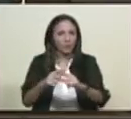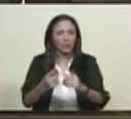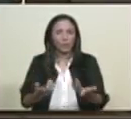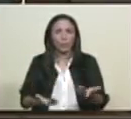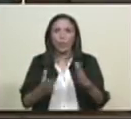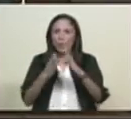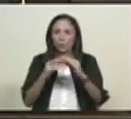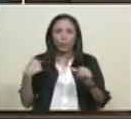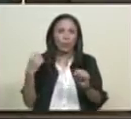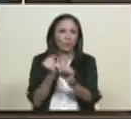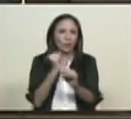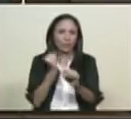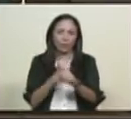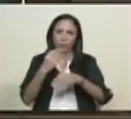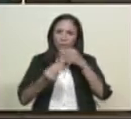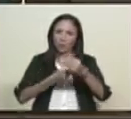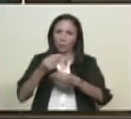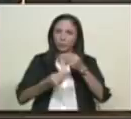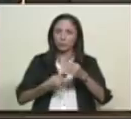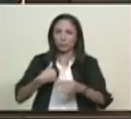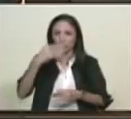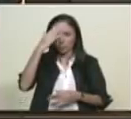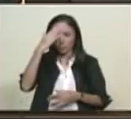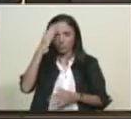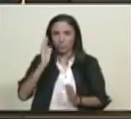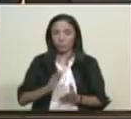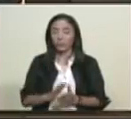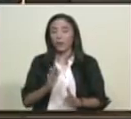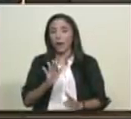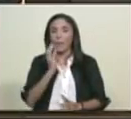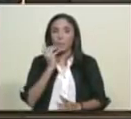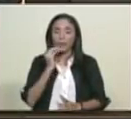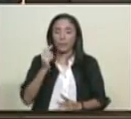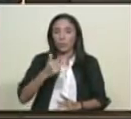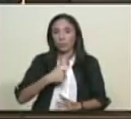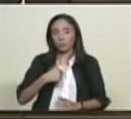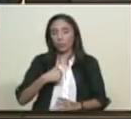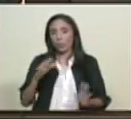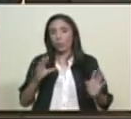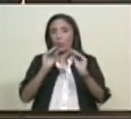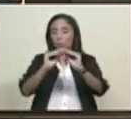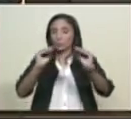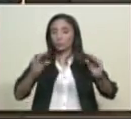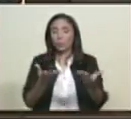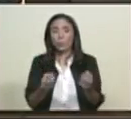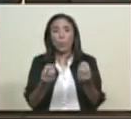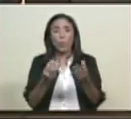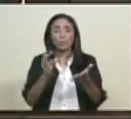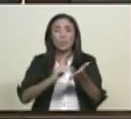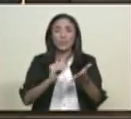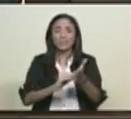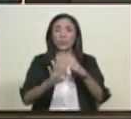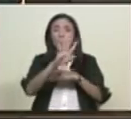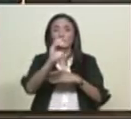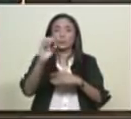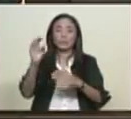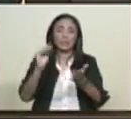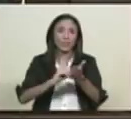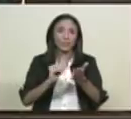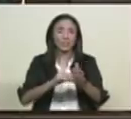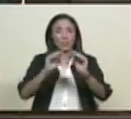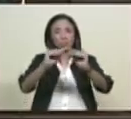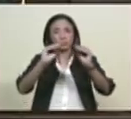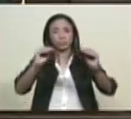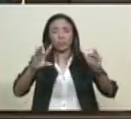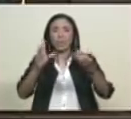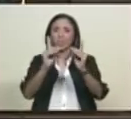papel. Y mi papel ha sido convocar más de 400 veces, como he convocado, al diálogo por la